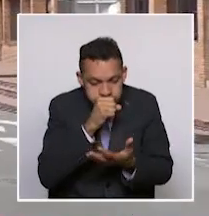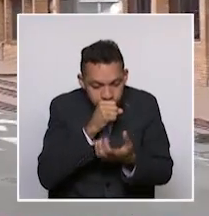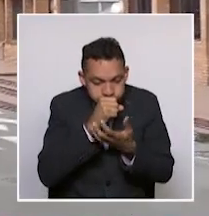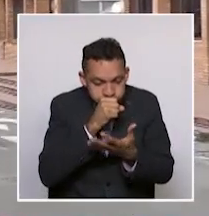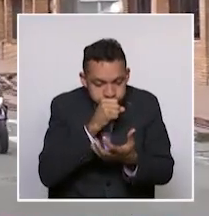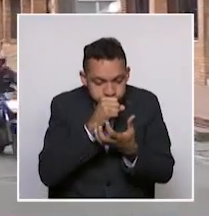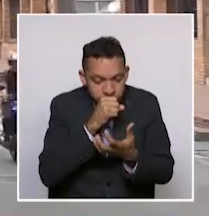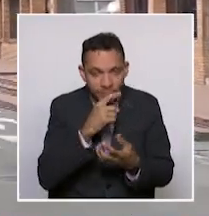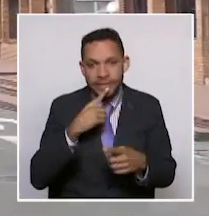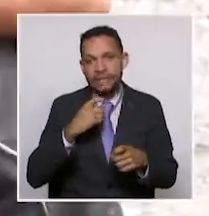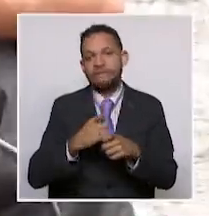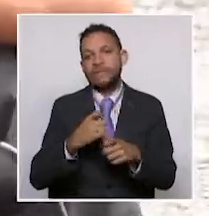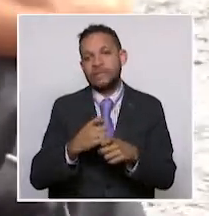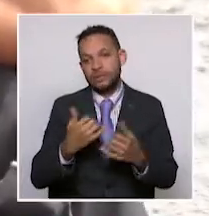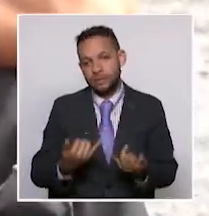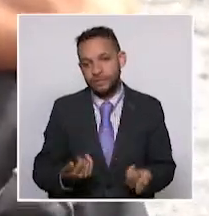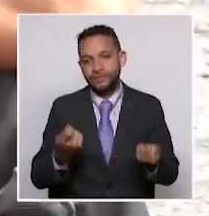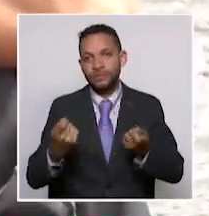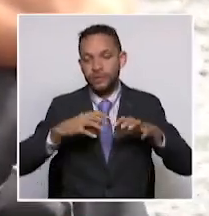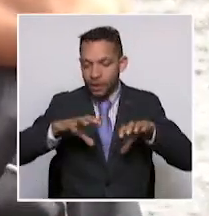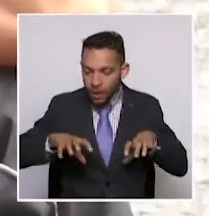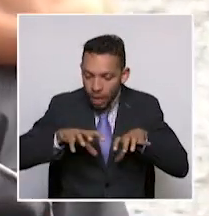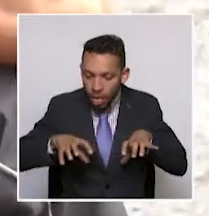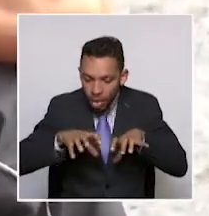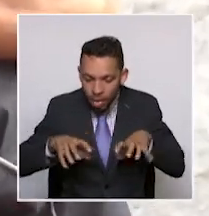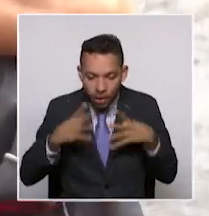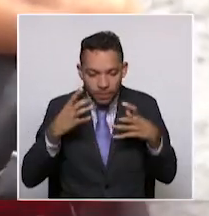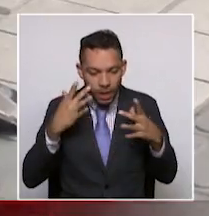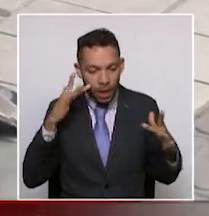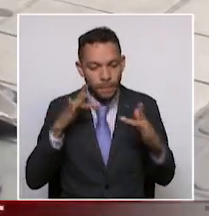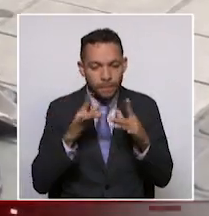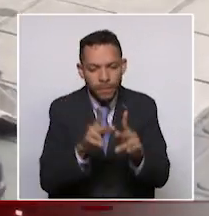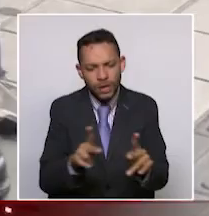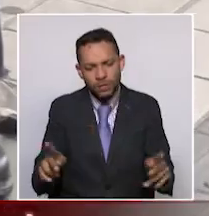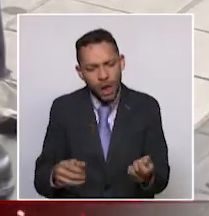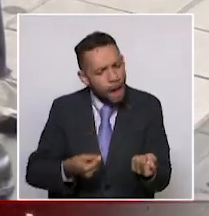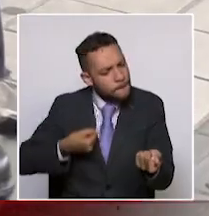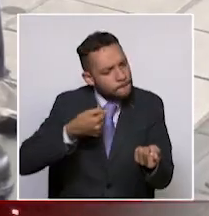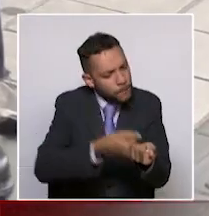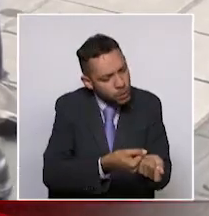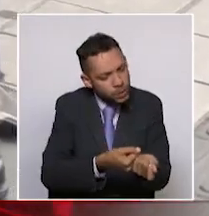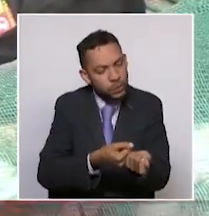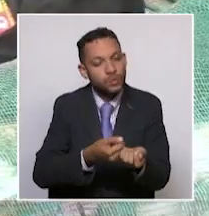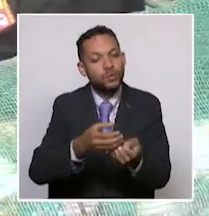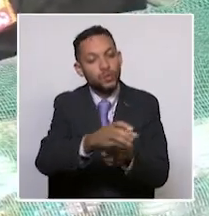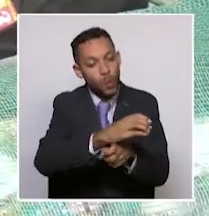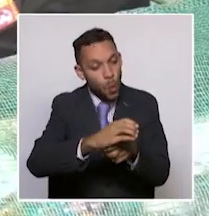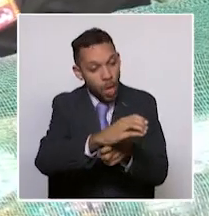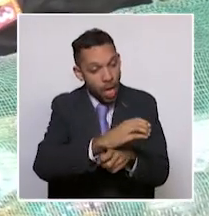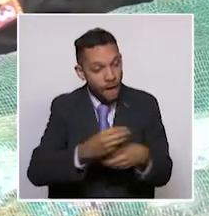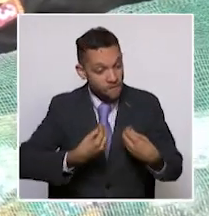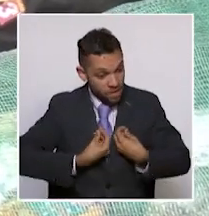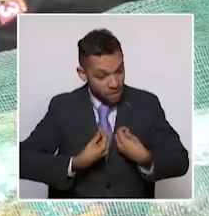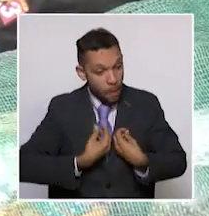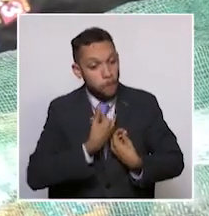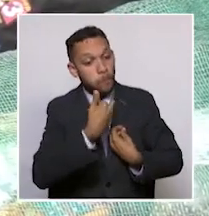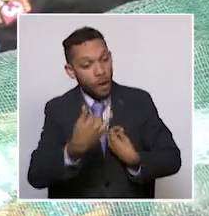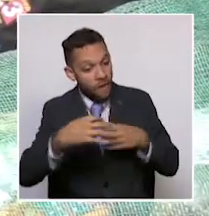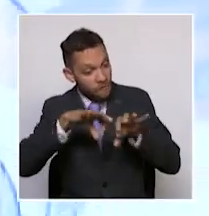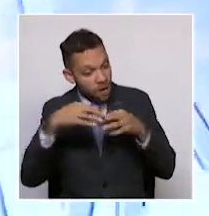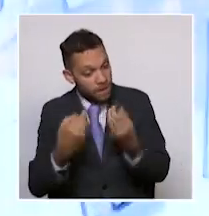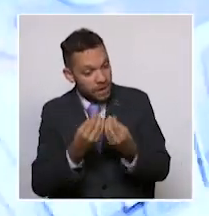municipal realiza jornadas y actividades que buscan retornar a los habitantes de calle a sus ciudades de origen, pero poco ha sido el